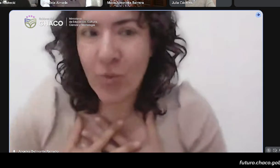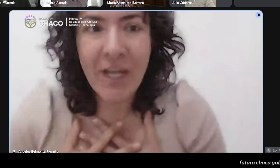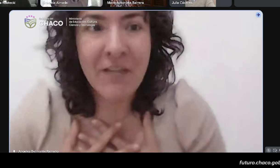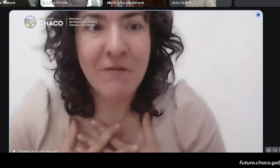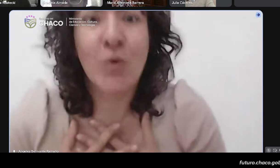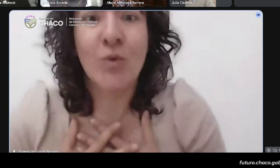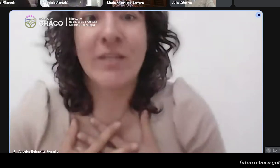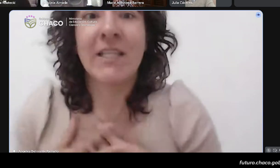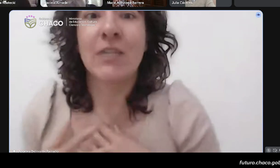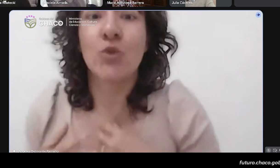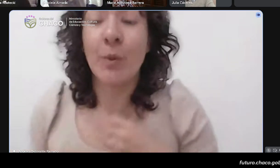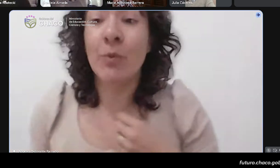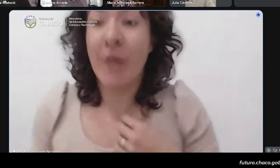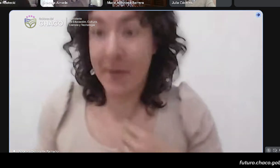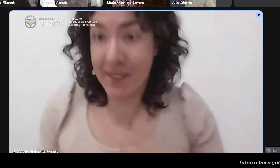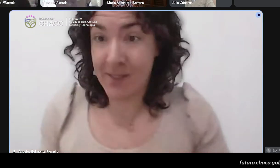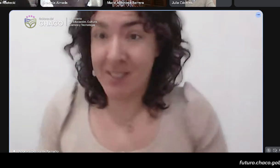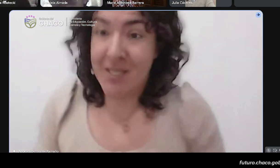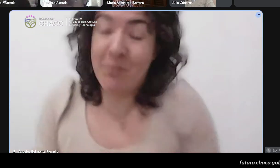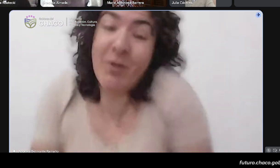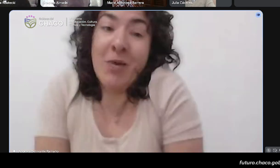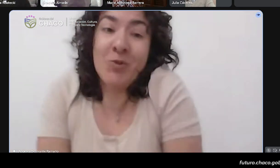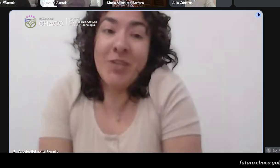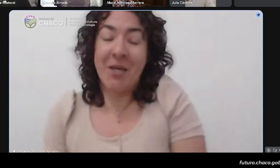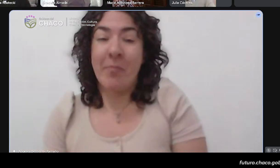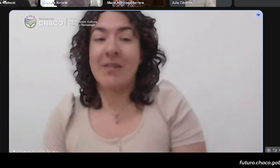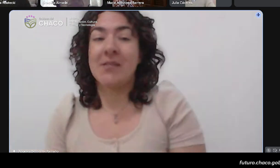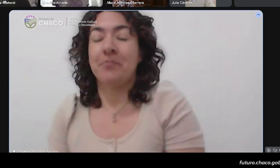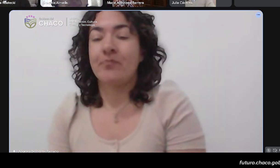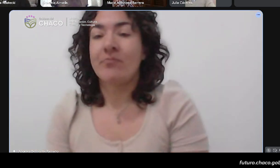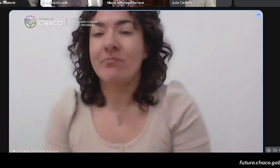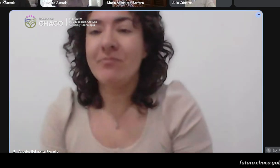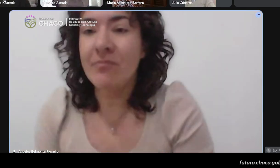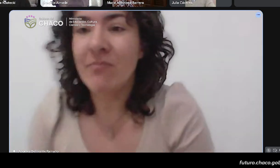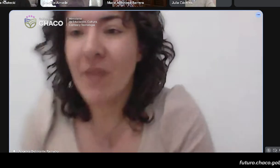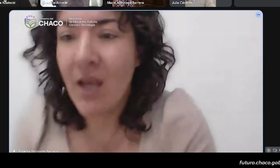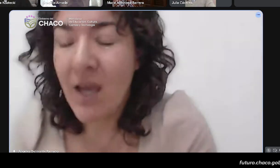yo una dificultad que tuve una vez, que por ahí a ustedes les pasa.